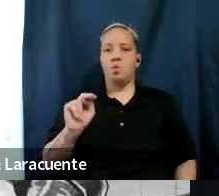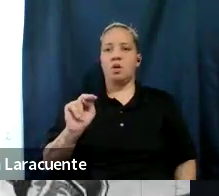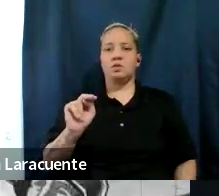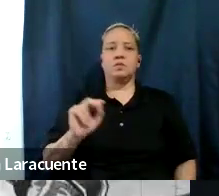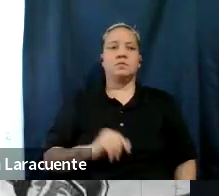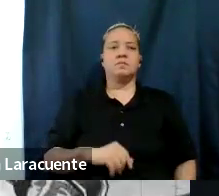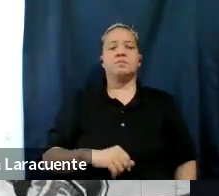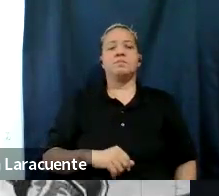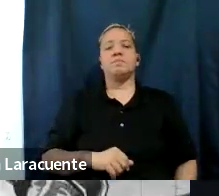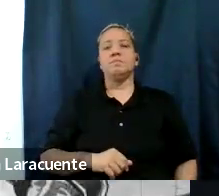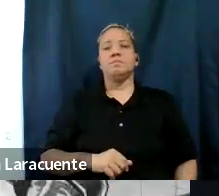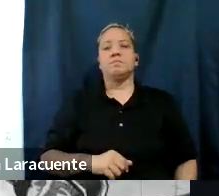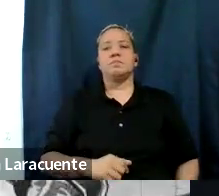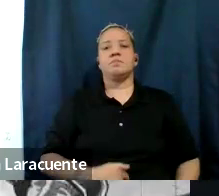Em,